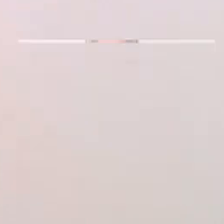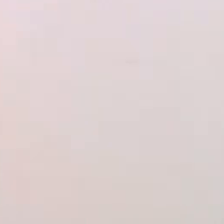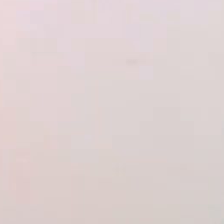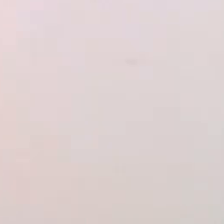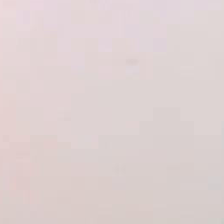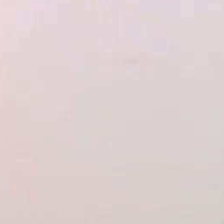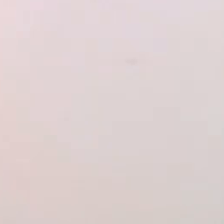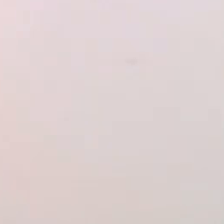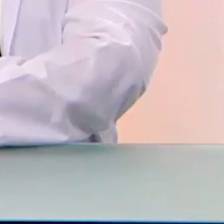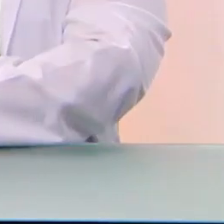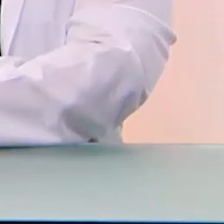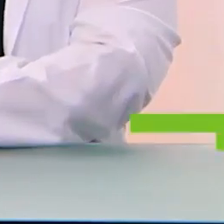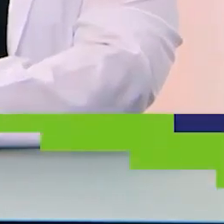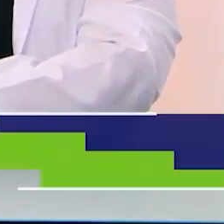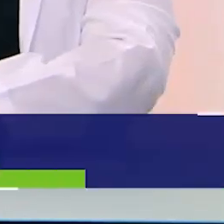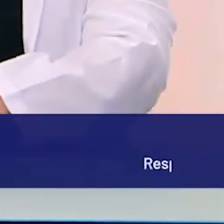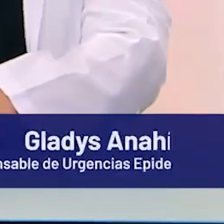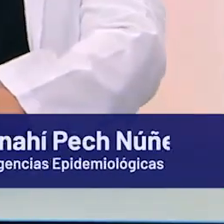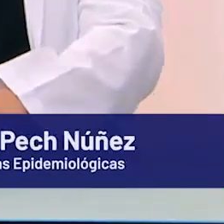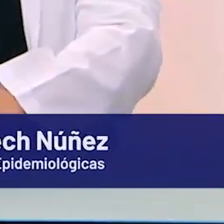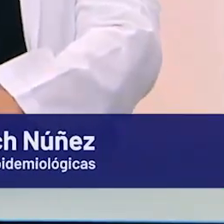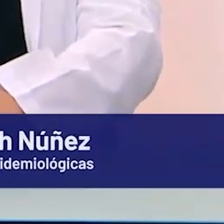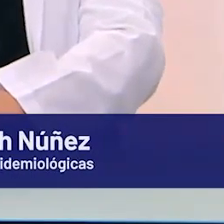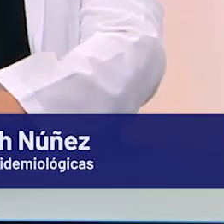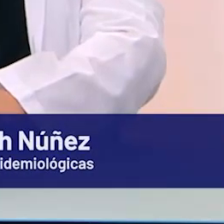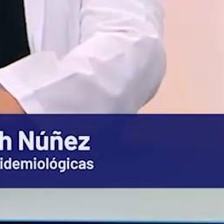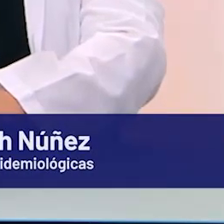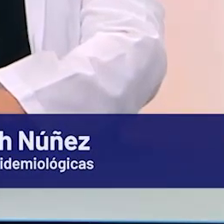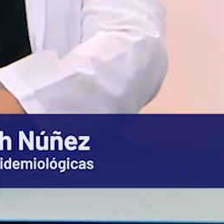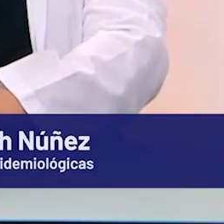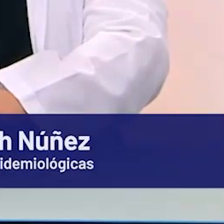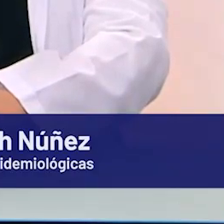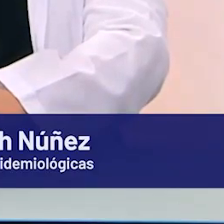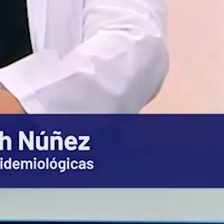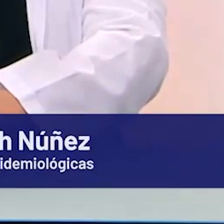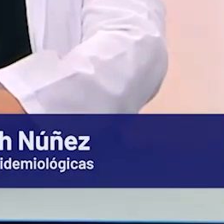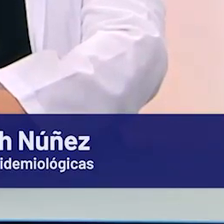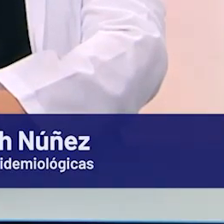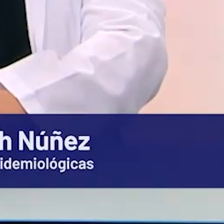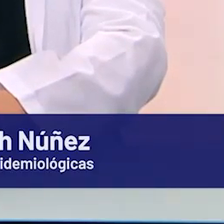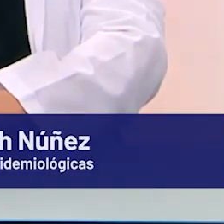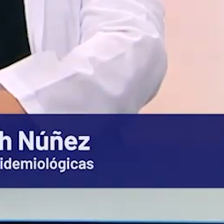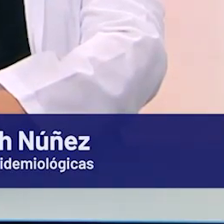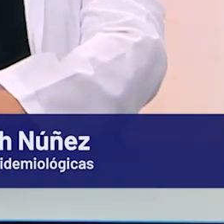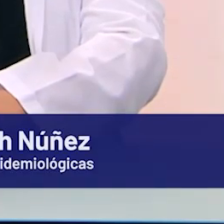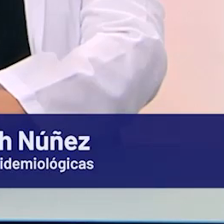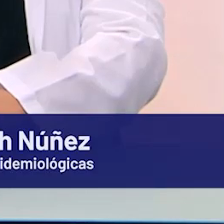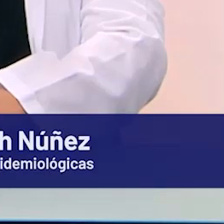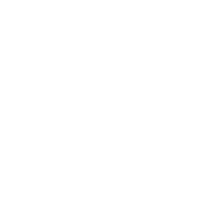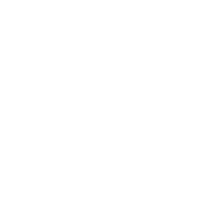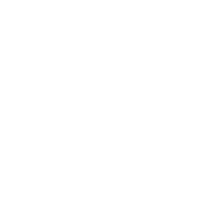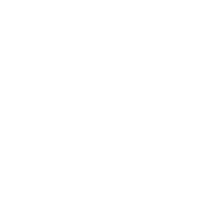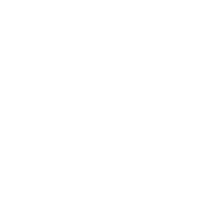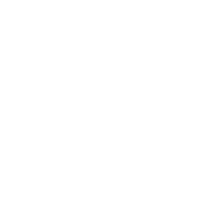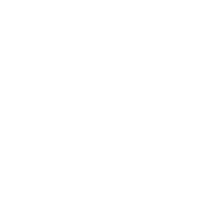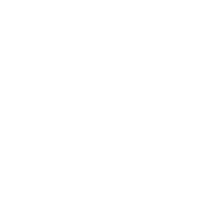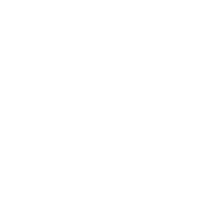naranja. Ese es todo el reporte, doctora. Gracias. Continuaremos informando todos los días por este mismo medio. Muchas gracias.